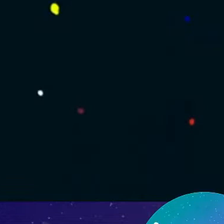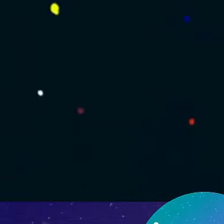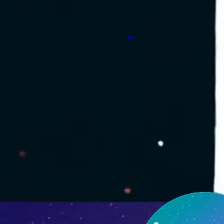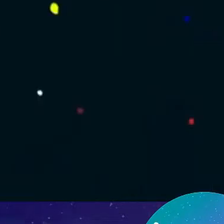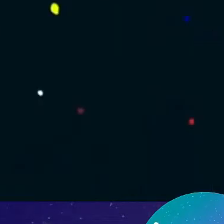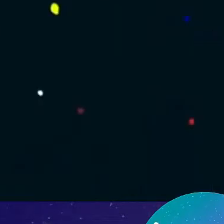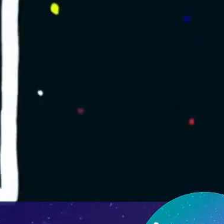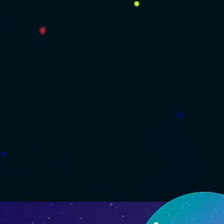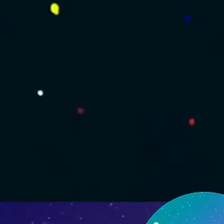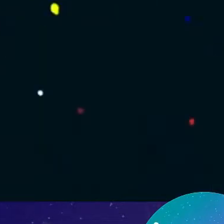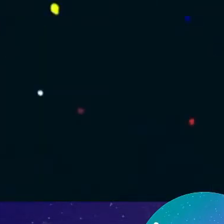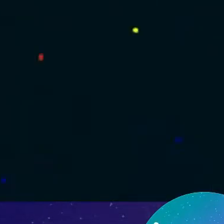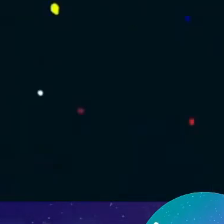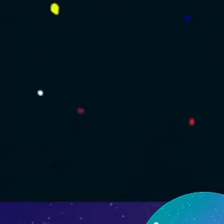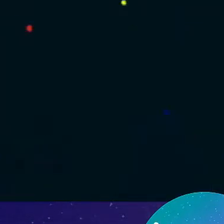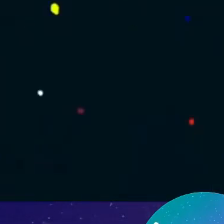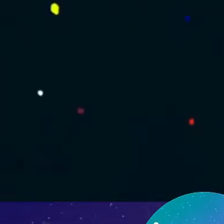cómo